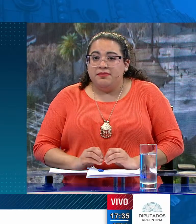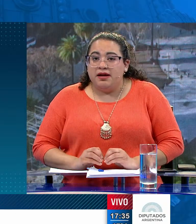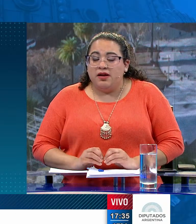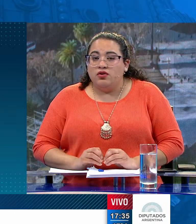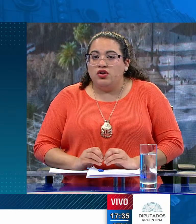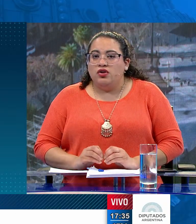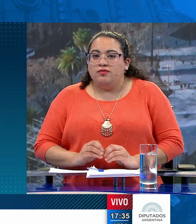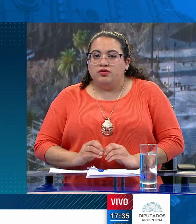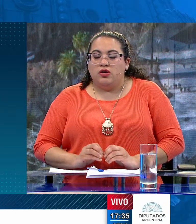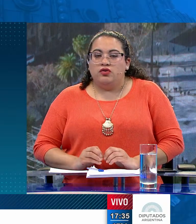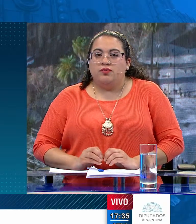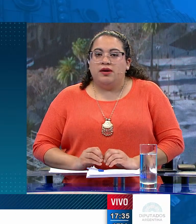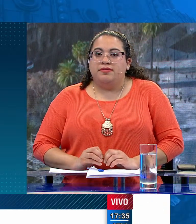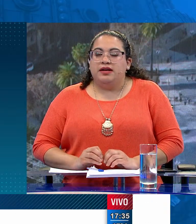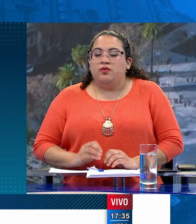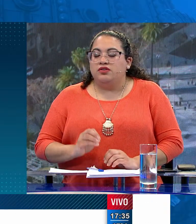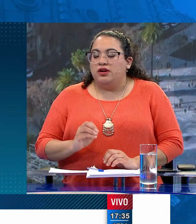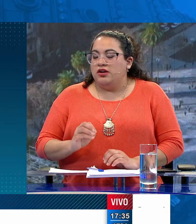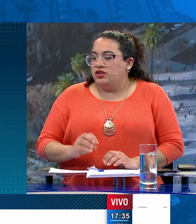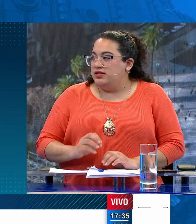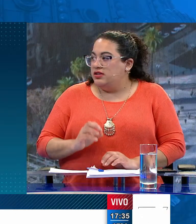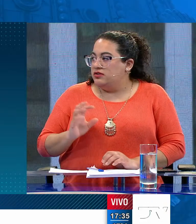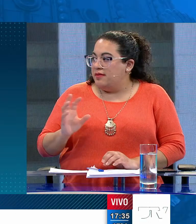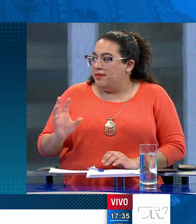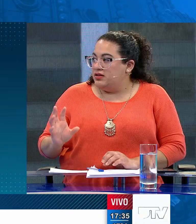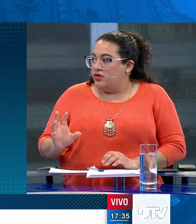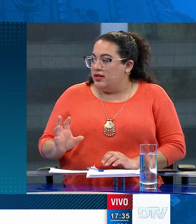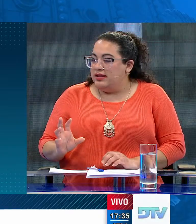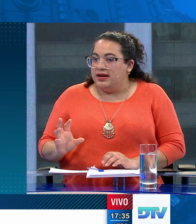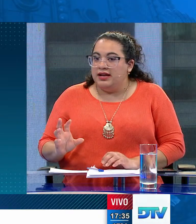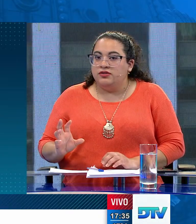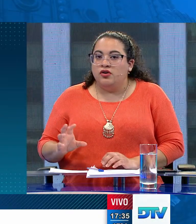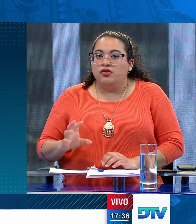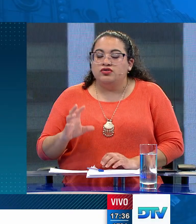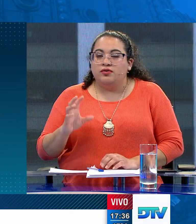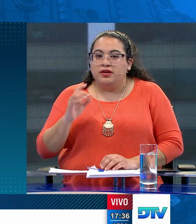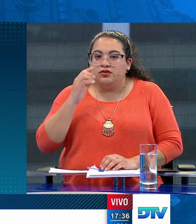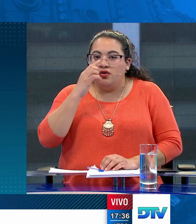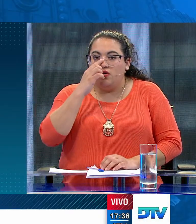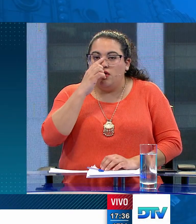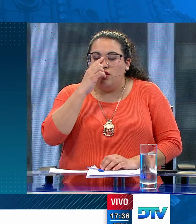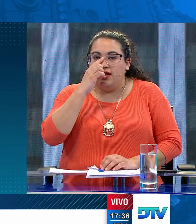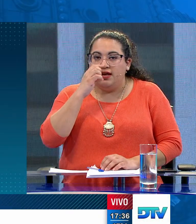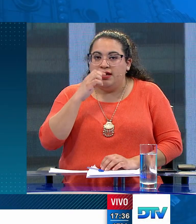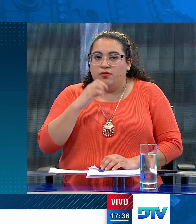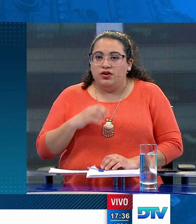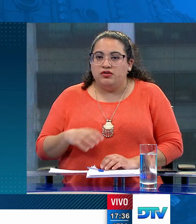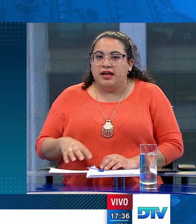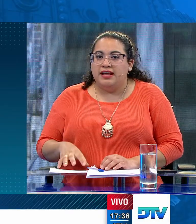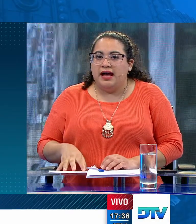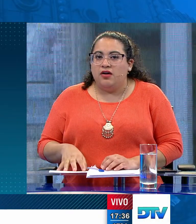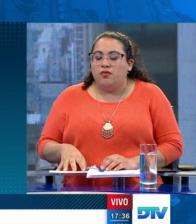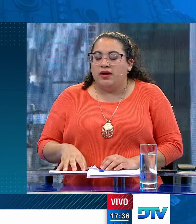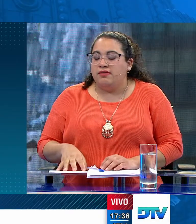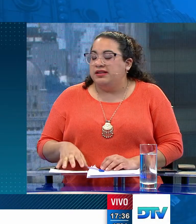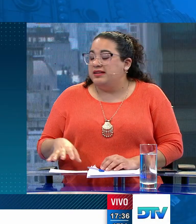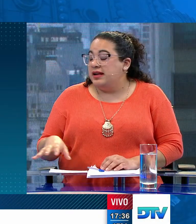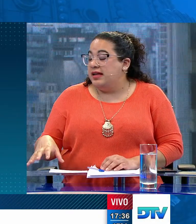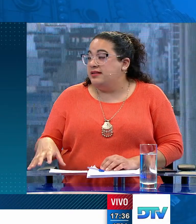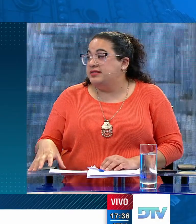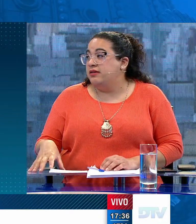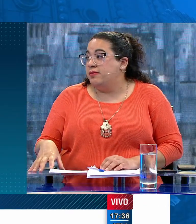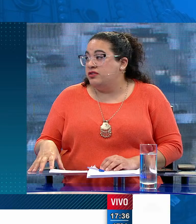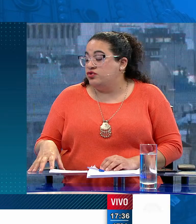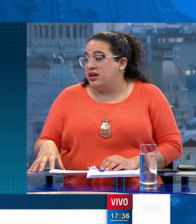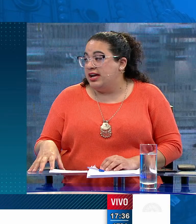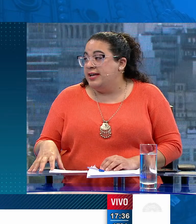esa misma reunión, los diputados de Unión por la Patria cuestionaron distintos aspectos del decreto, sobre todo, tareas que habilita tareas